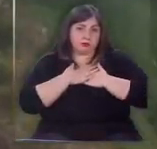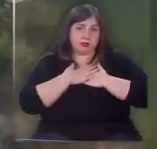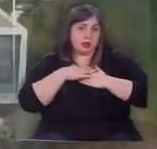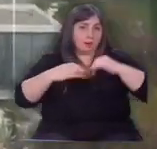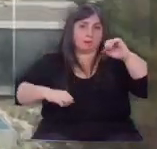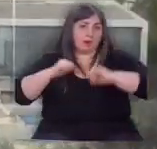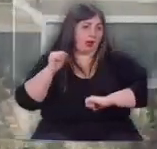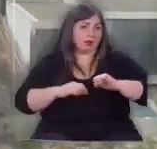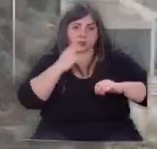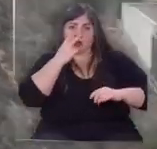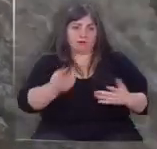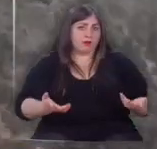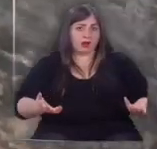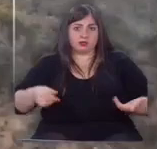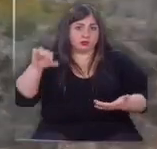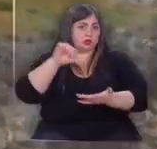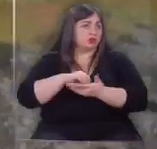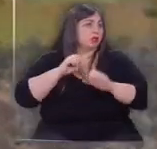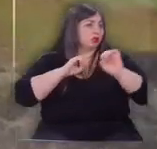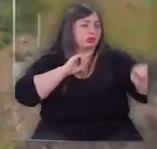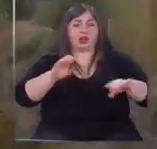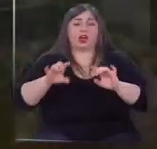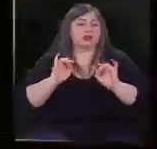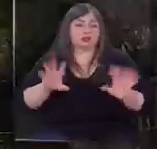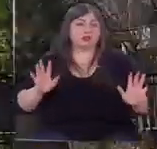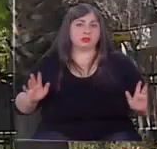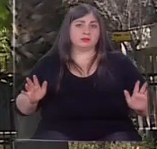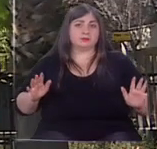estaban funcionando, un centro de distribución, unas cosas así.